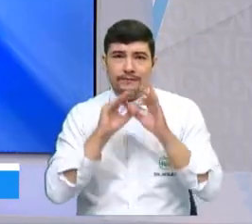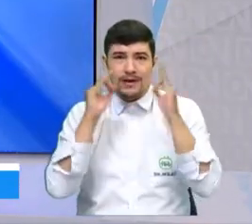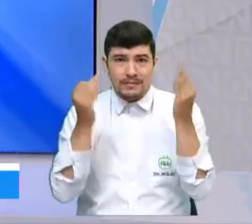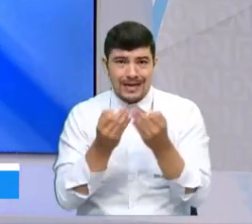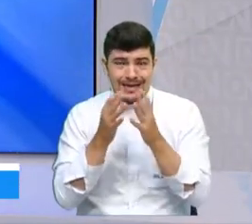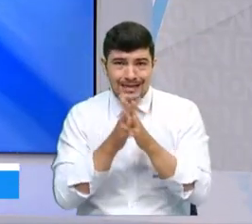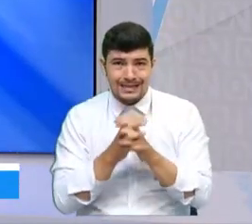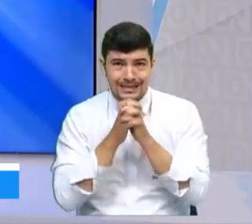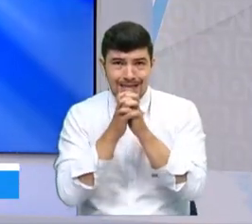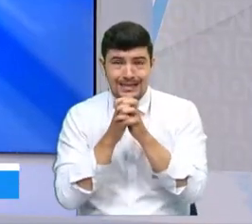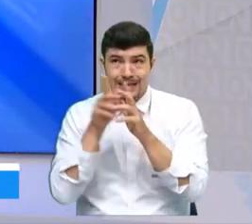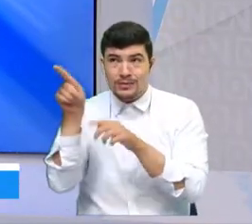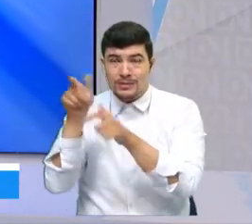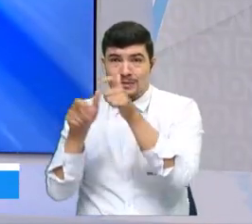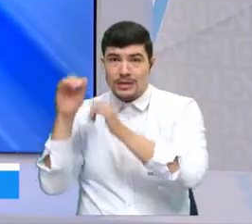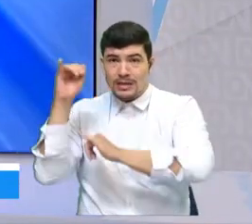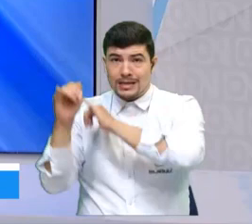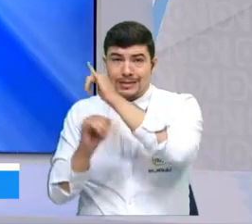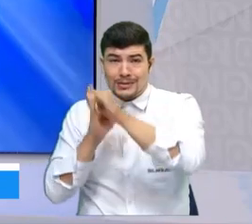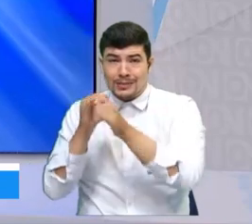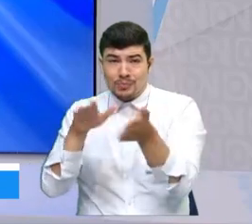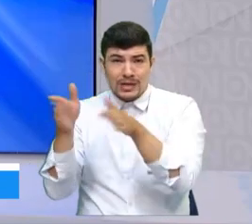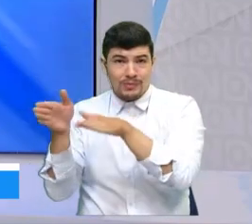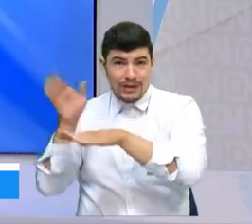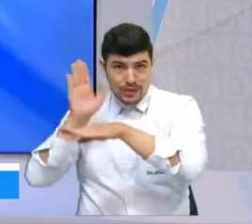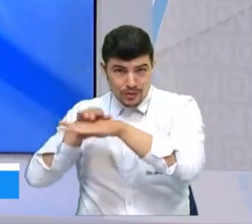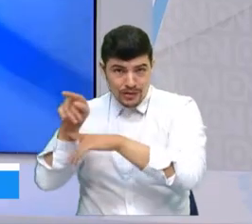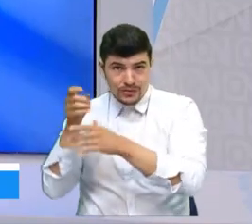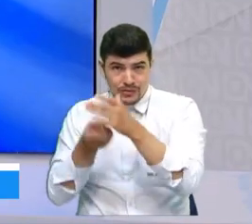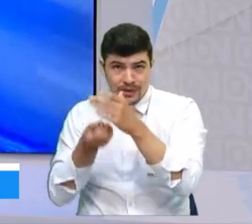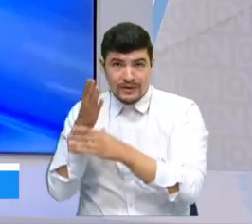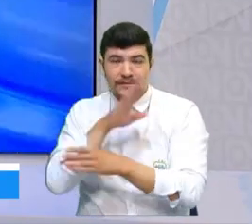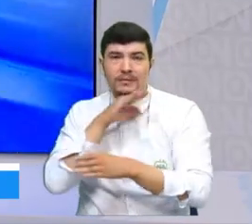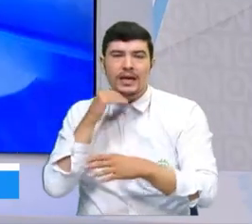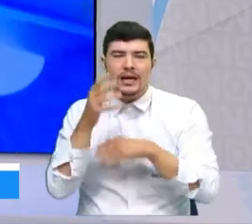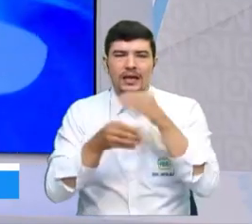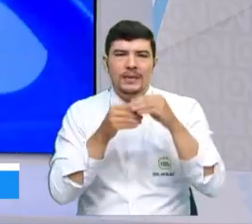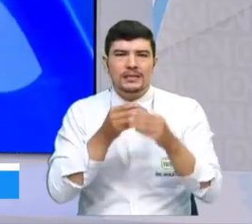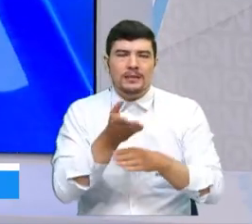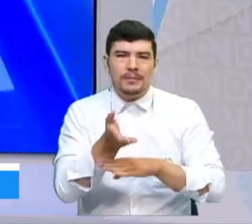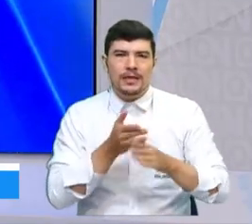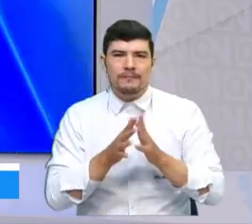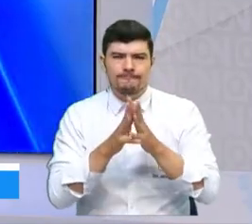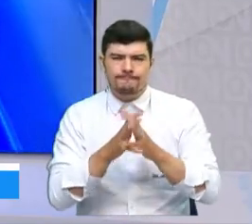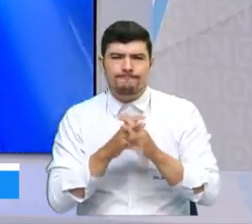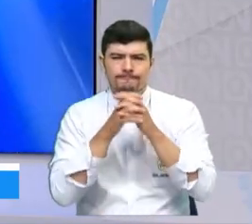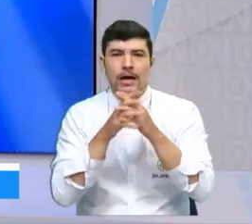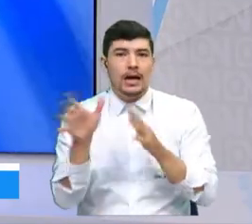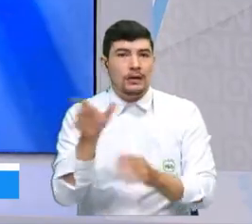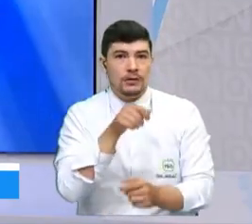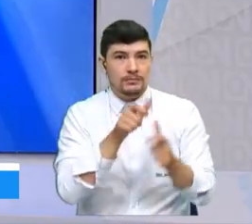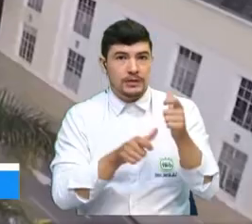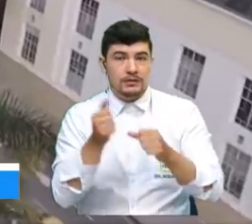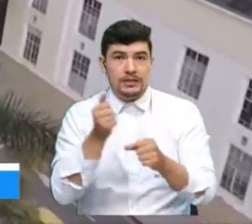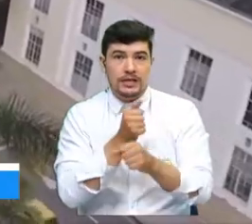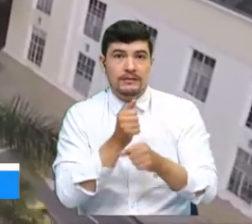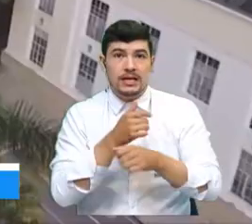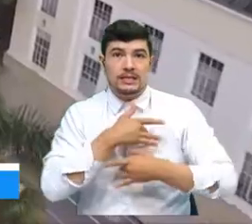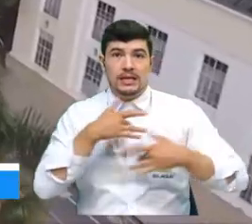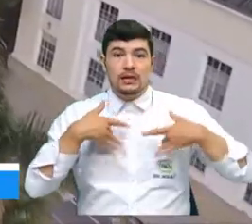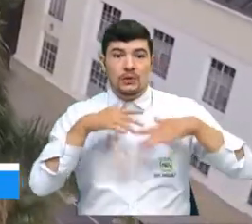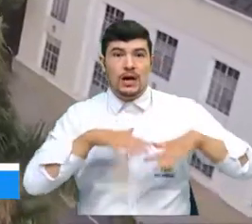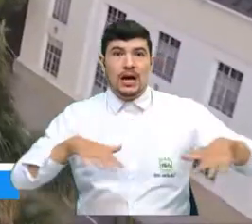fallecidos las familias afectadas así como por todo el personal de médicos enfermeras y comunidad en general la